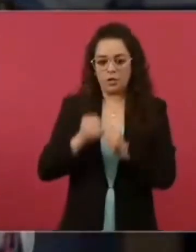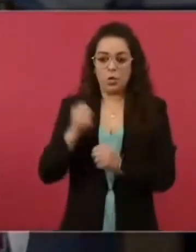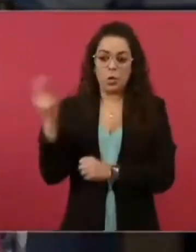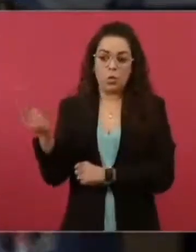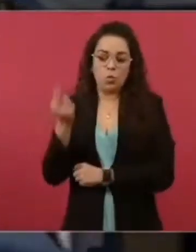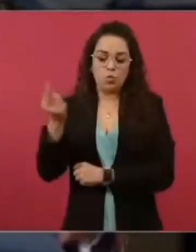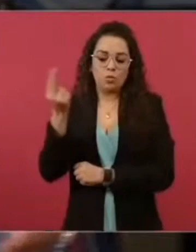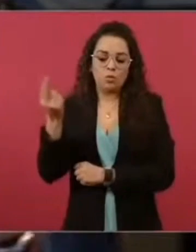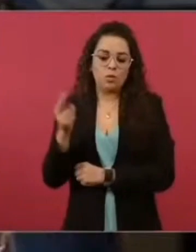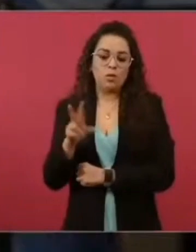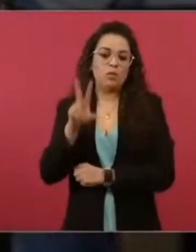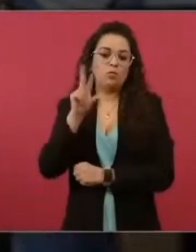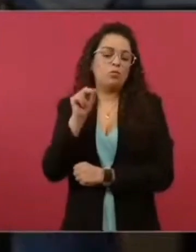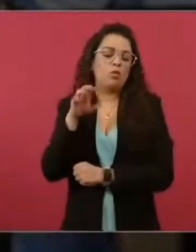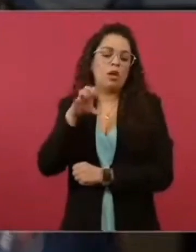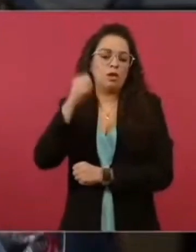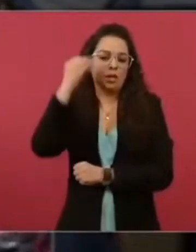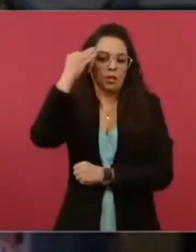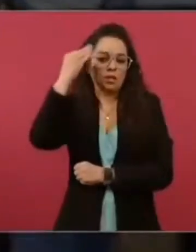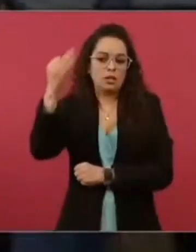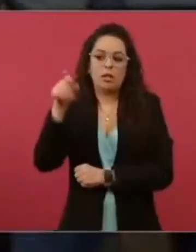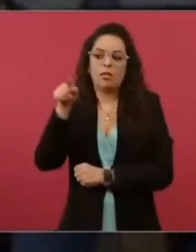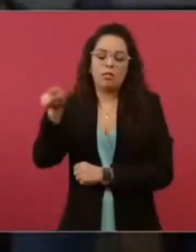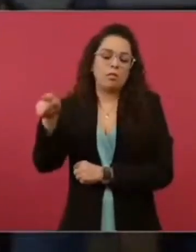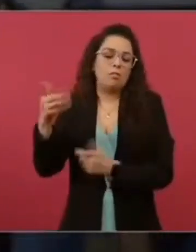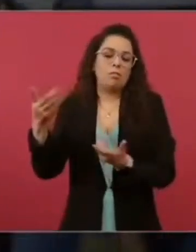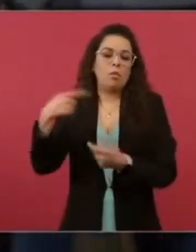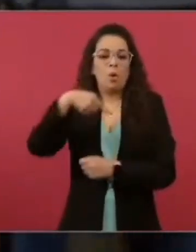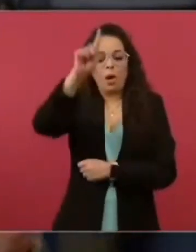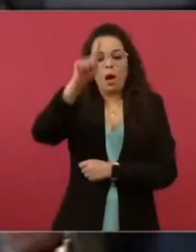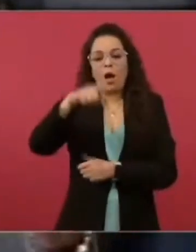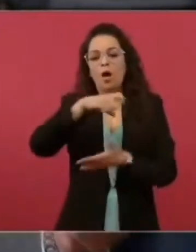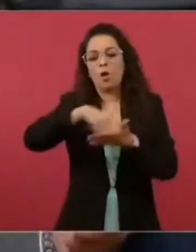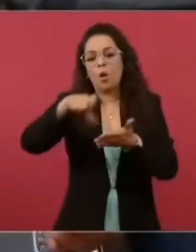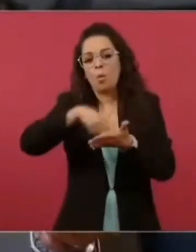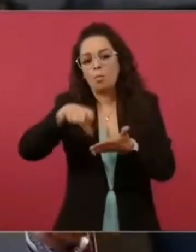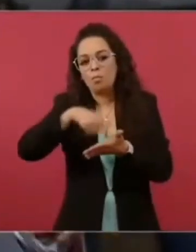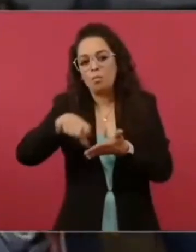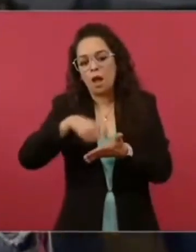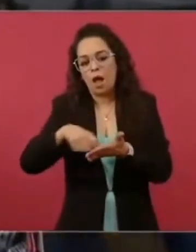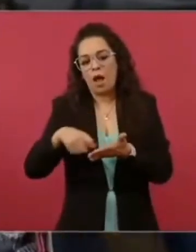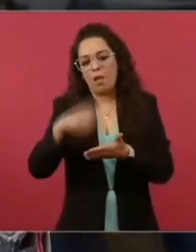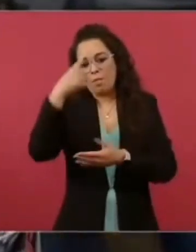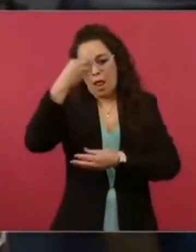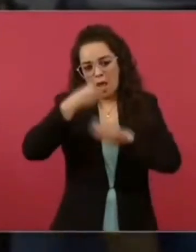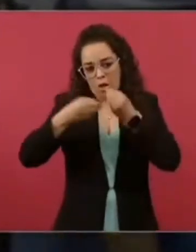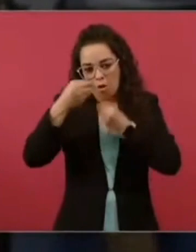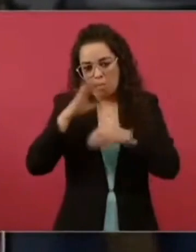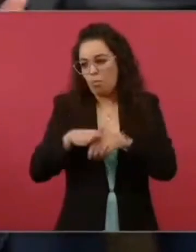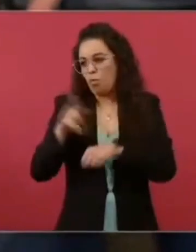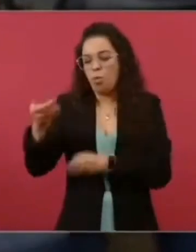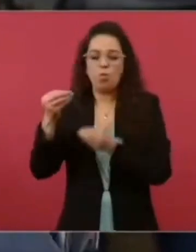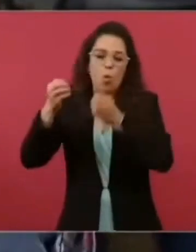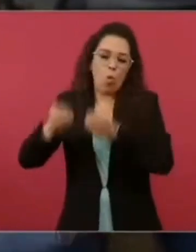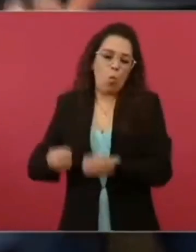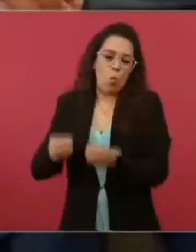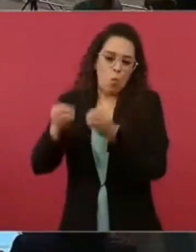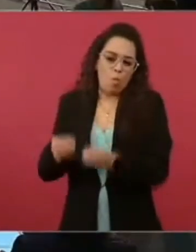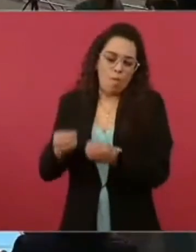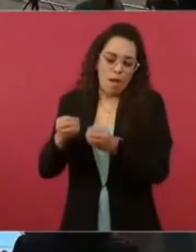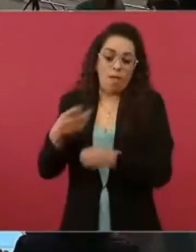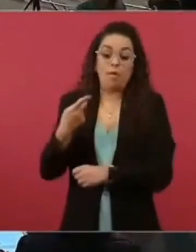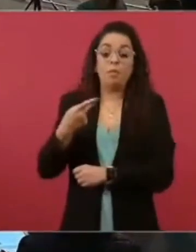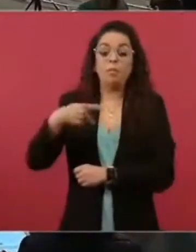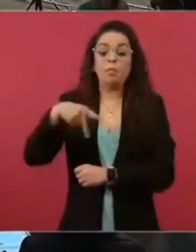hacer mandado o algo por el estilo, tantas responsabilidades que tiene, pero para el resto de los mexicanos es complicado ver este tipo de cifras